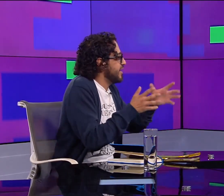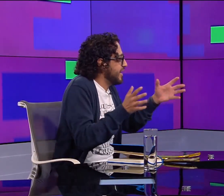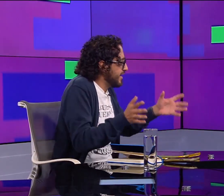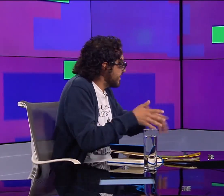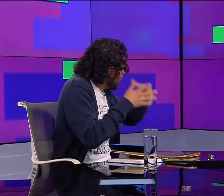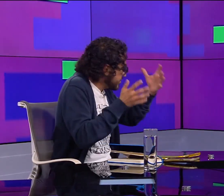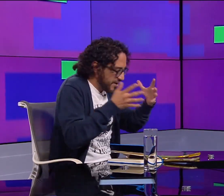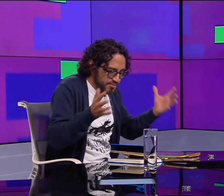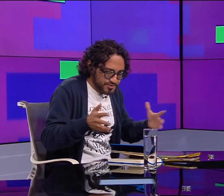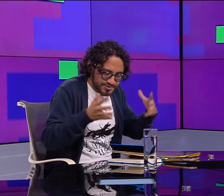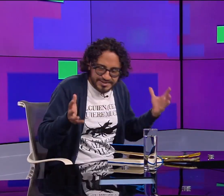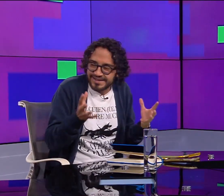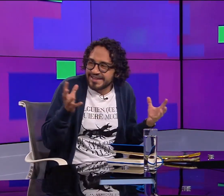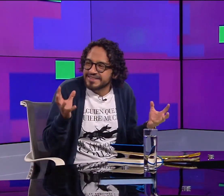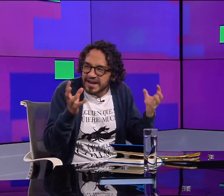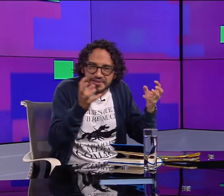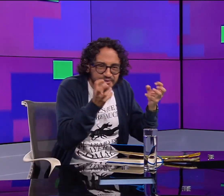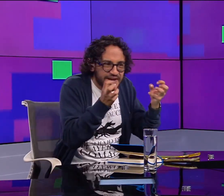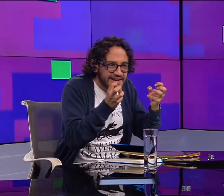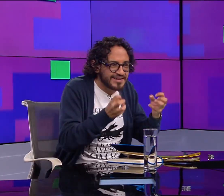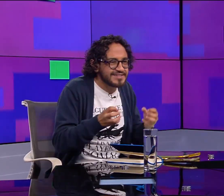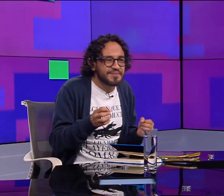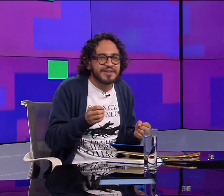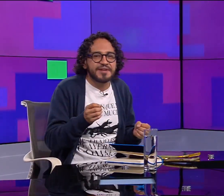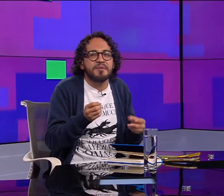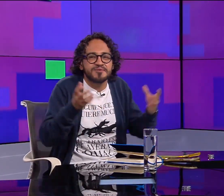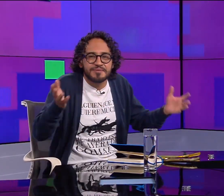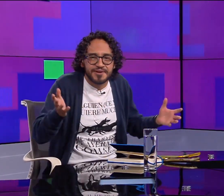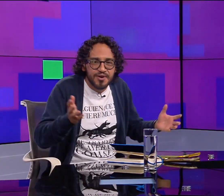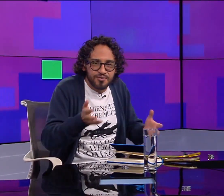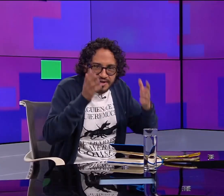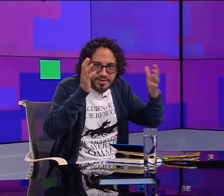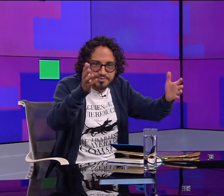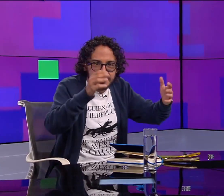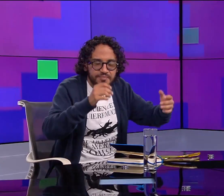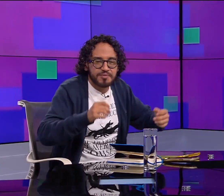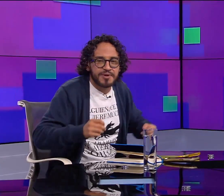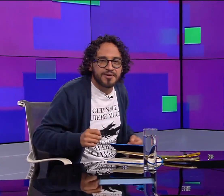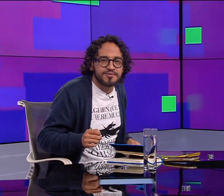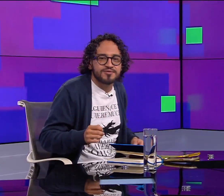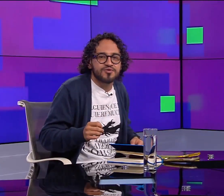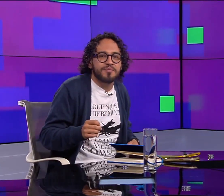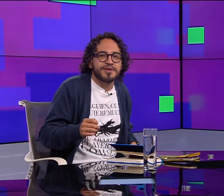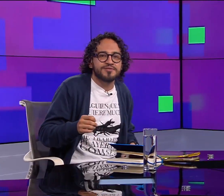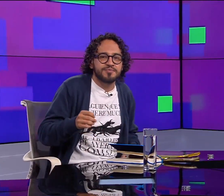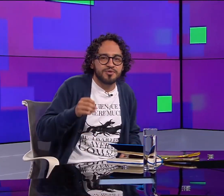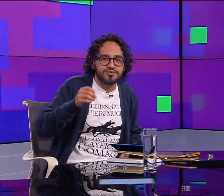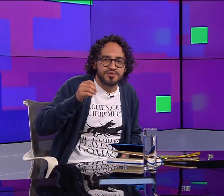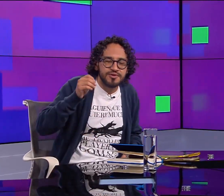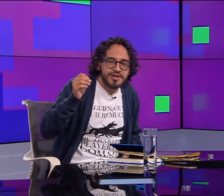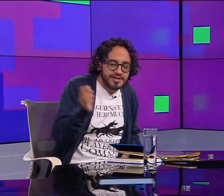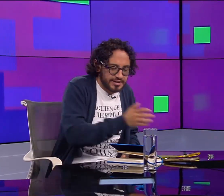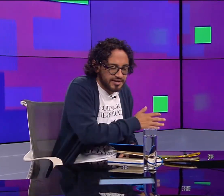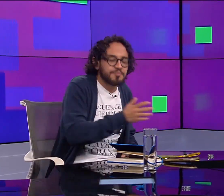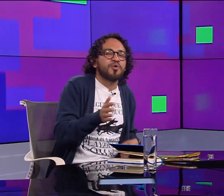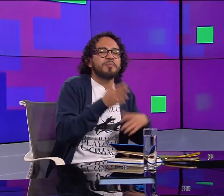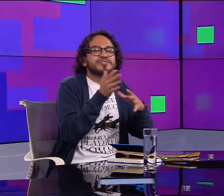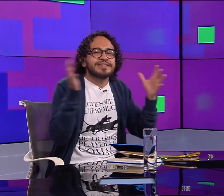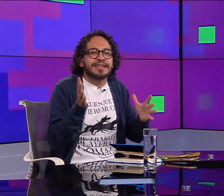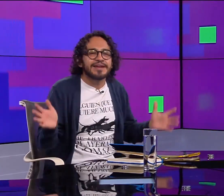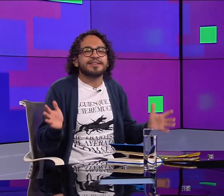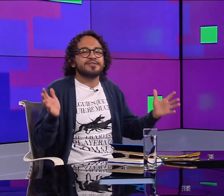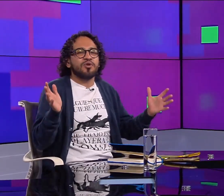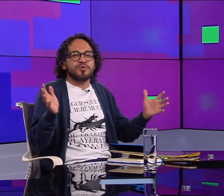pues para que no sigamos entrando ya en esta materia, vamos a ver una cápsula que prepararon nuestros compañeros de producción y